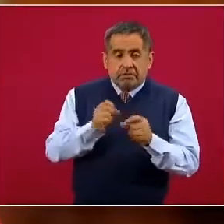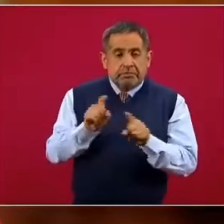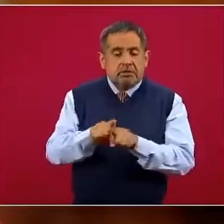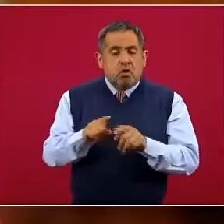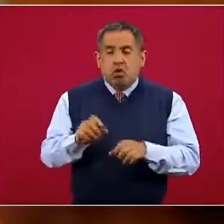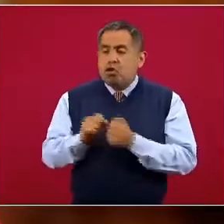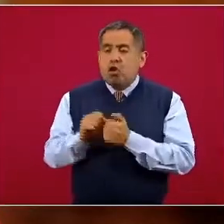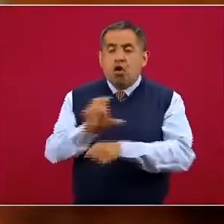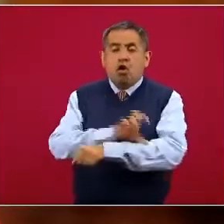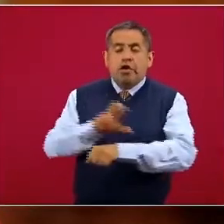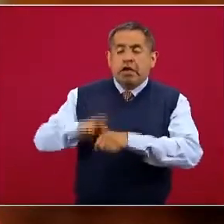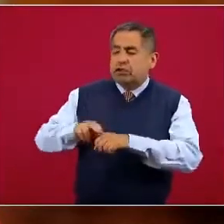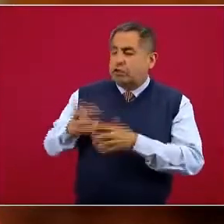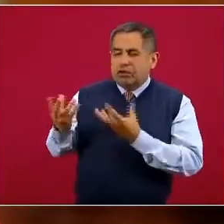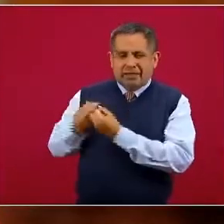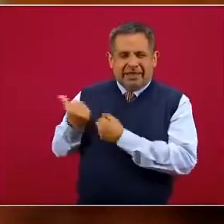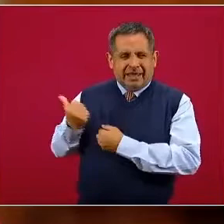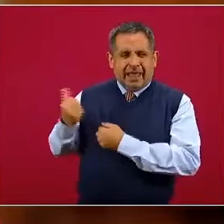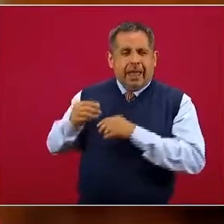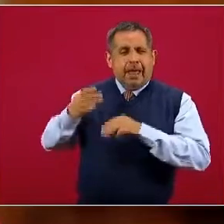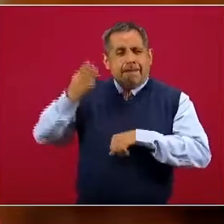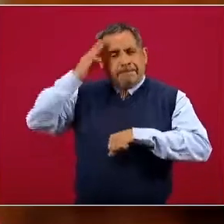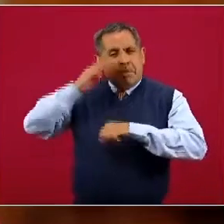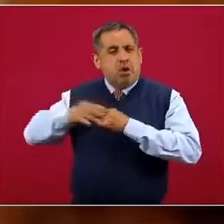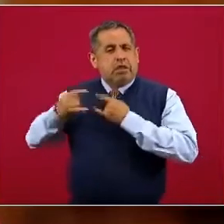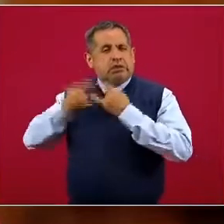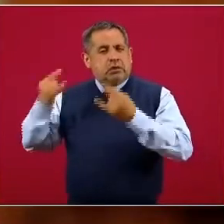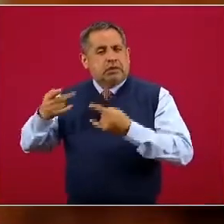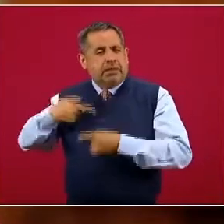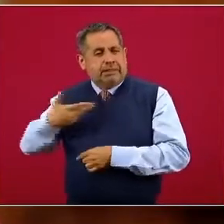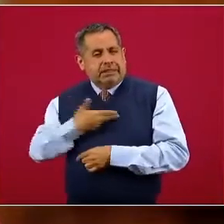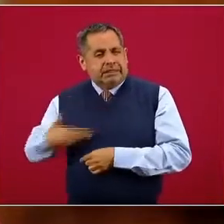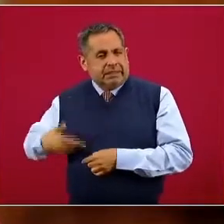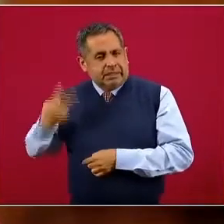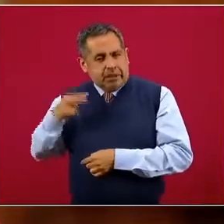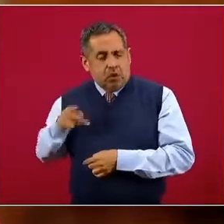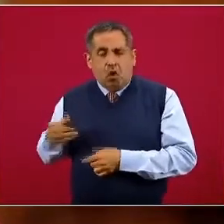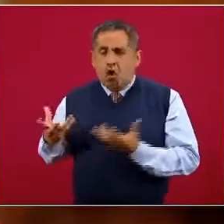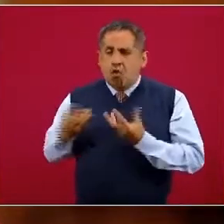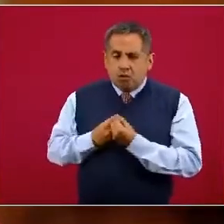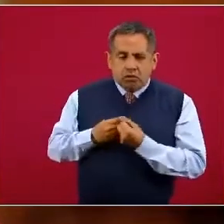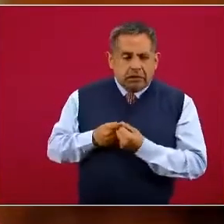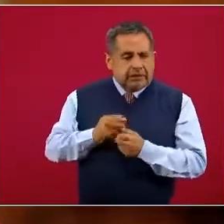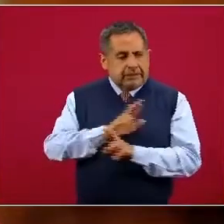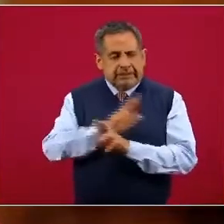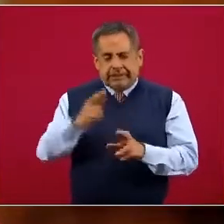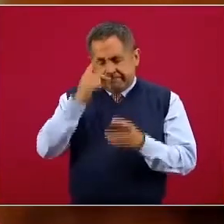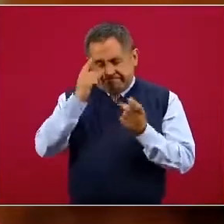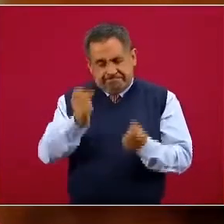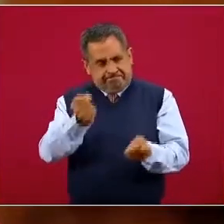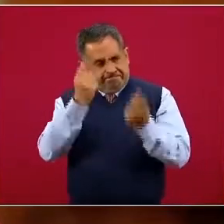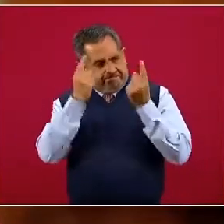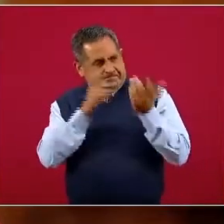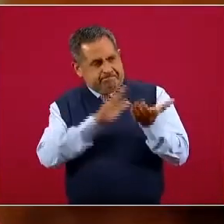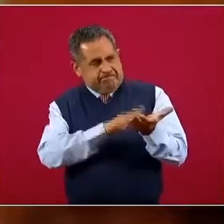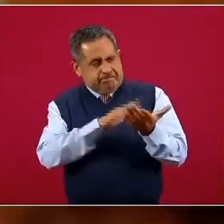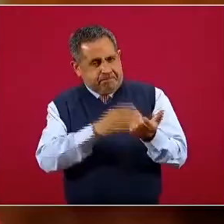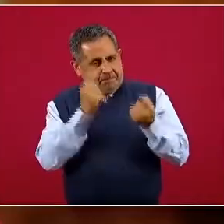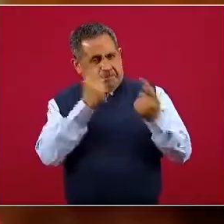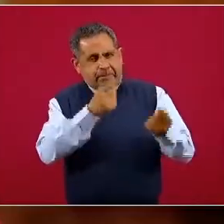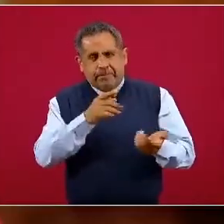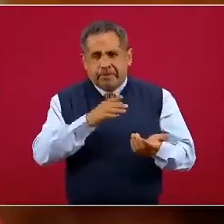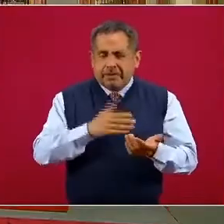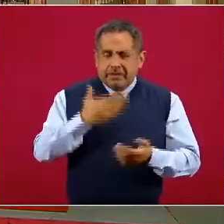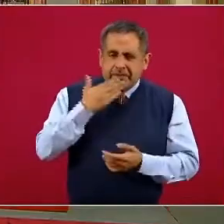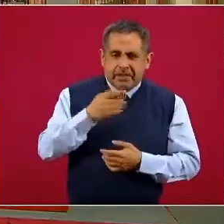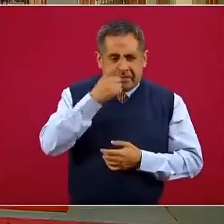la Coordinación de Memoria Histórica de la Presidencia de la República a este gran reconocimiento que se le hace, como bien